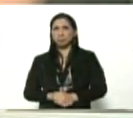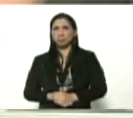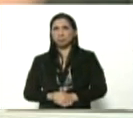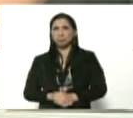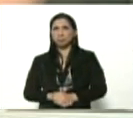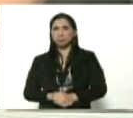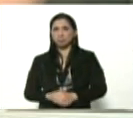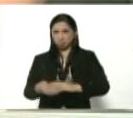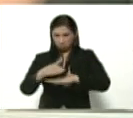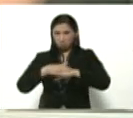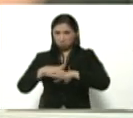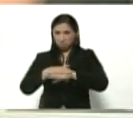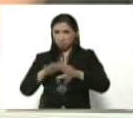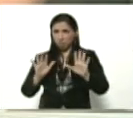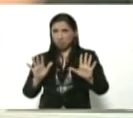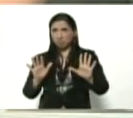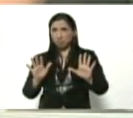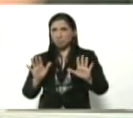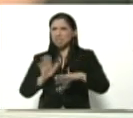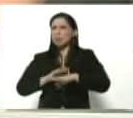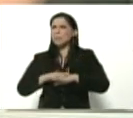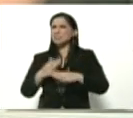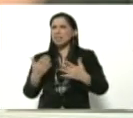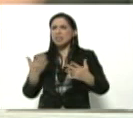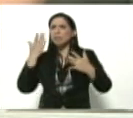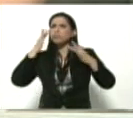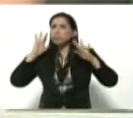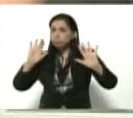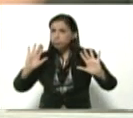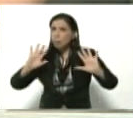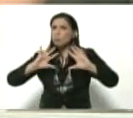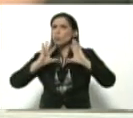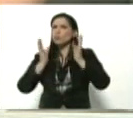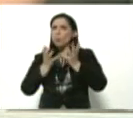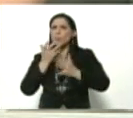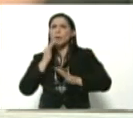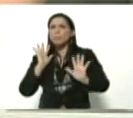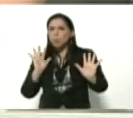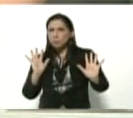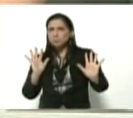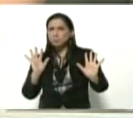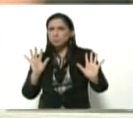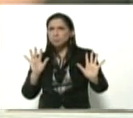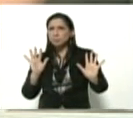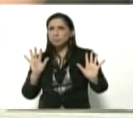¿Los perdonarían? ¿Qué pasaría? Vamos a poner el mundo